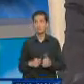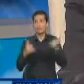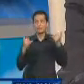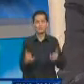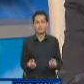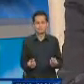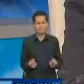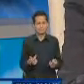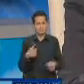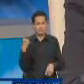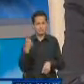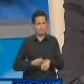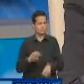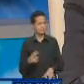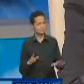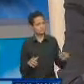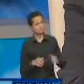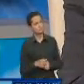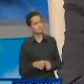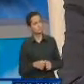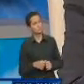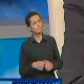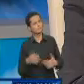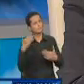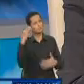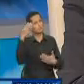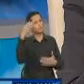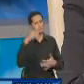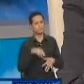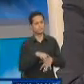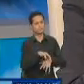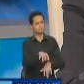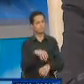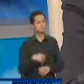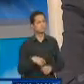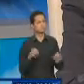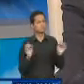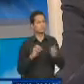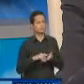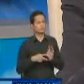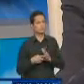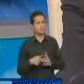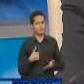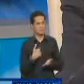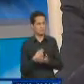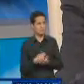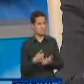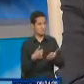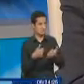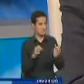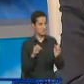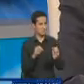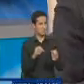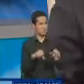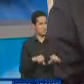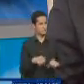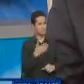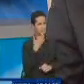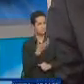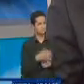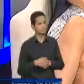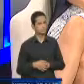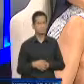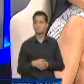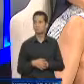al punto. ¿Estrategia política las marchas o responden a reclamos legítimos? Comienzo por Juan Ispasimiño. Creo